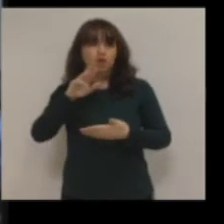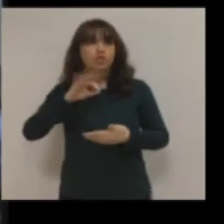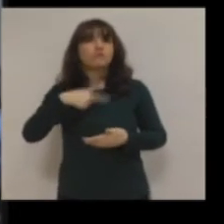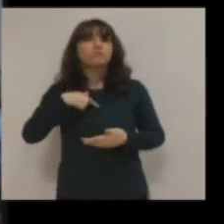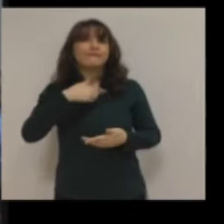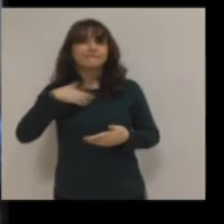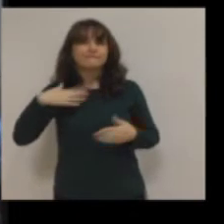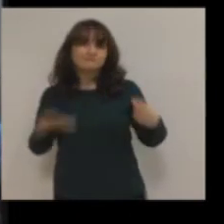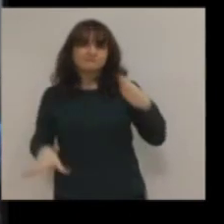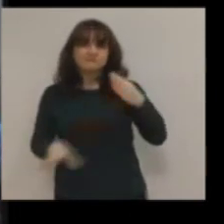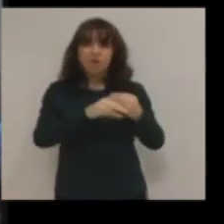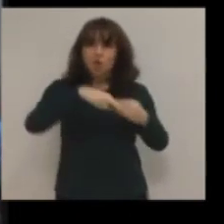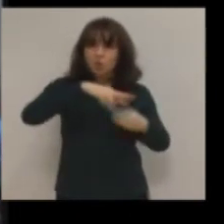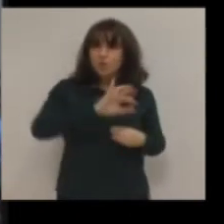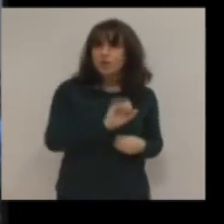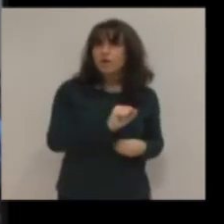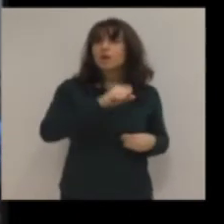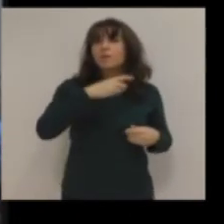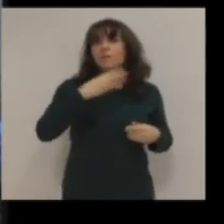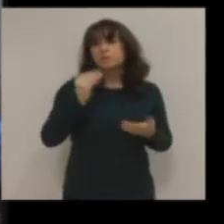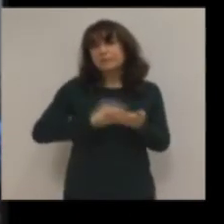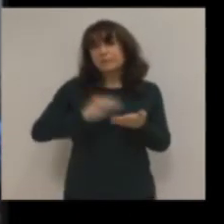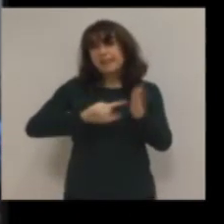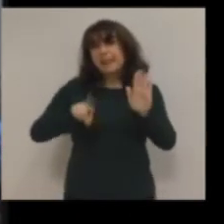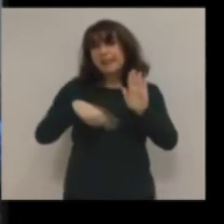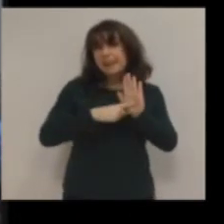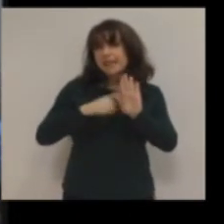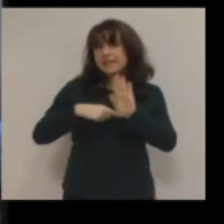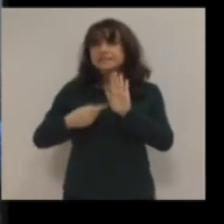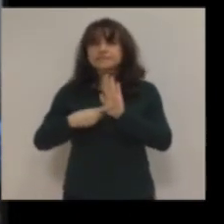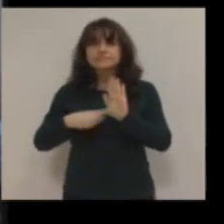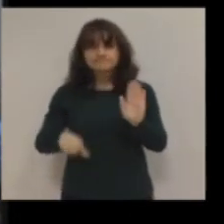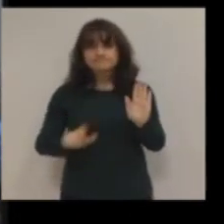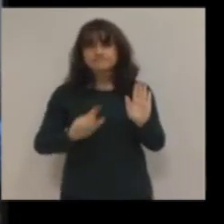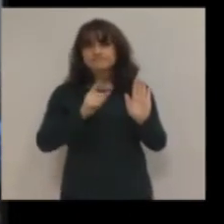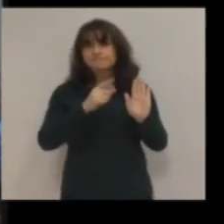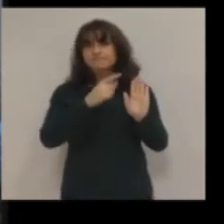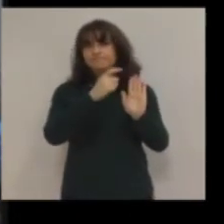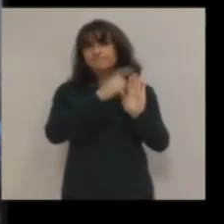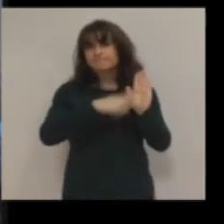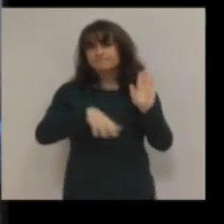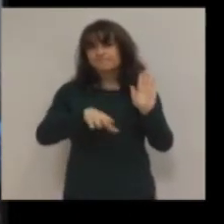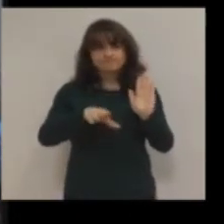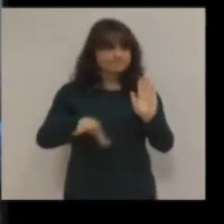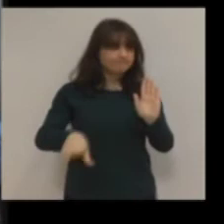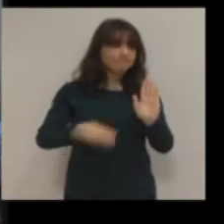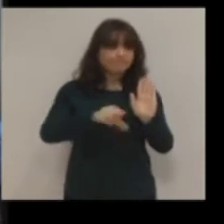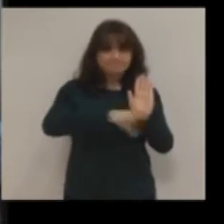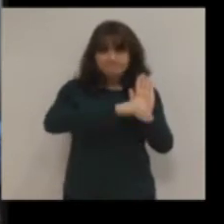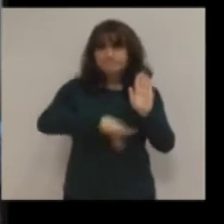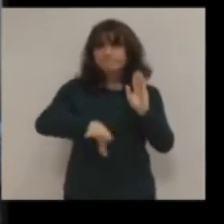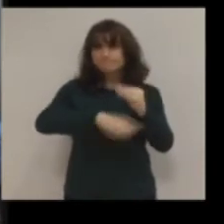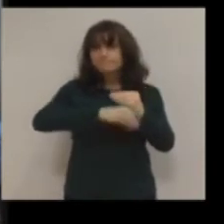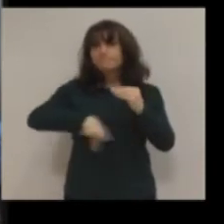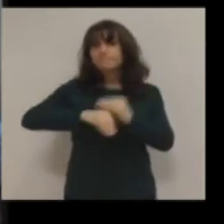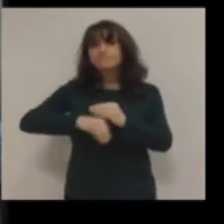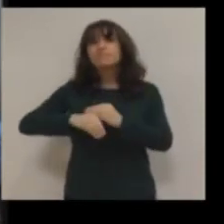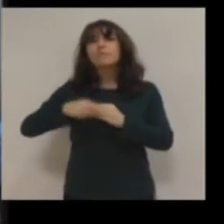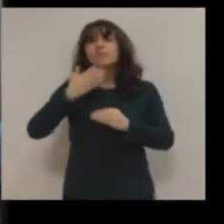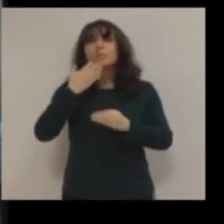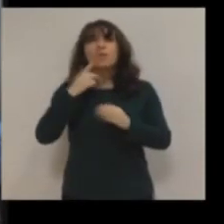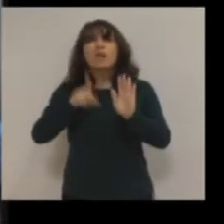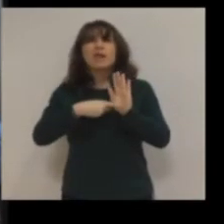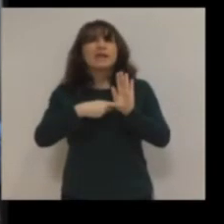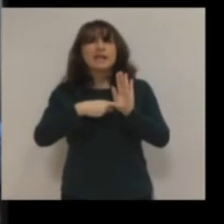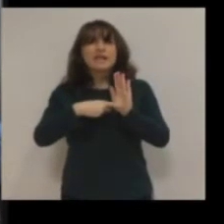completamente de acuerdo, pero que muchas veces las leyes cuentan con unas disposiciones adicionales que dicen, por ejemplo, la ley de, no sé, me parece que era